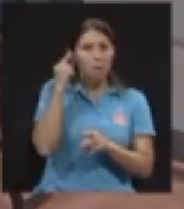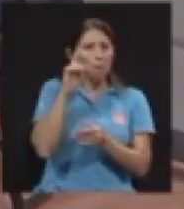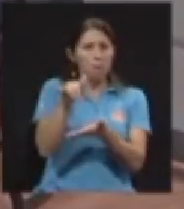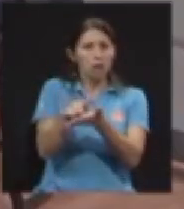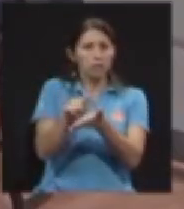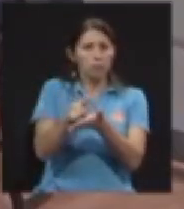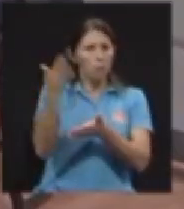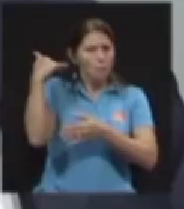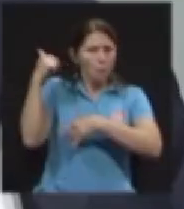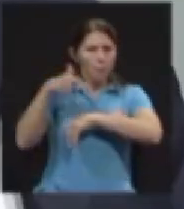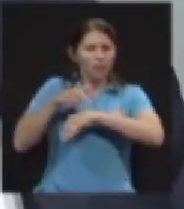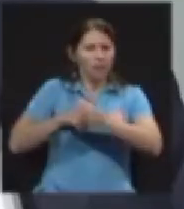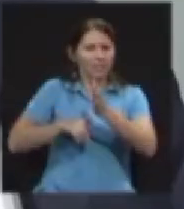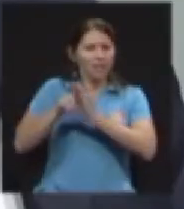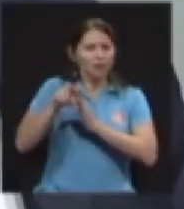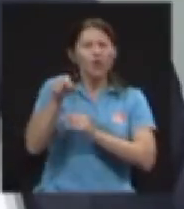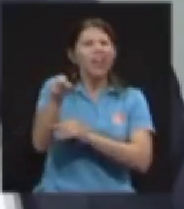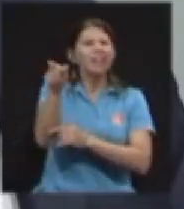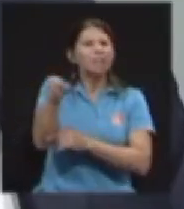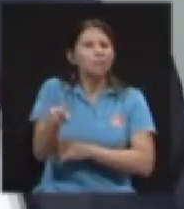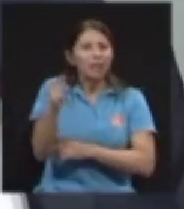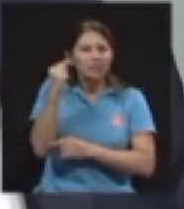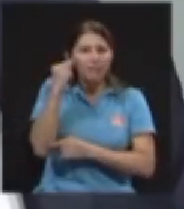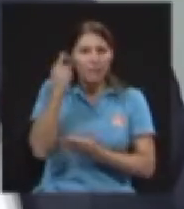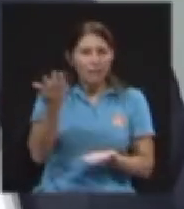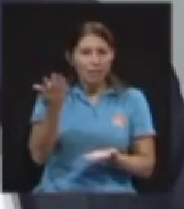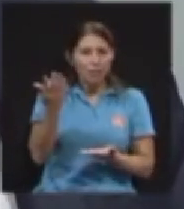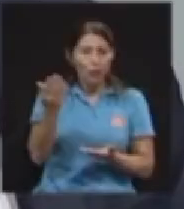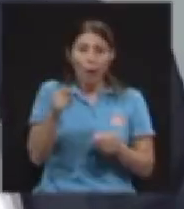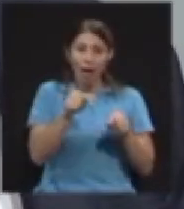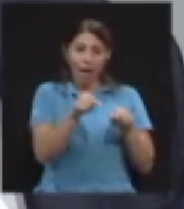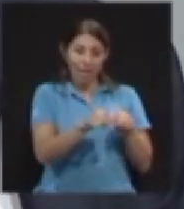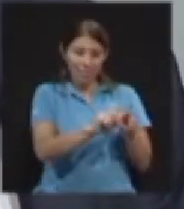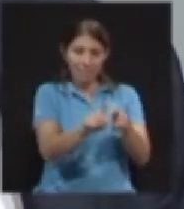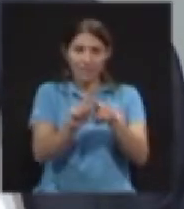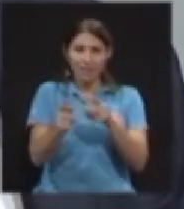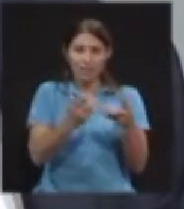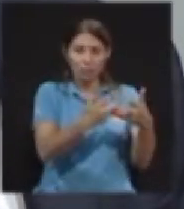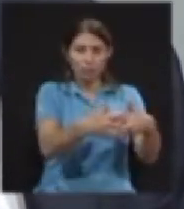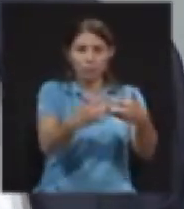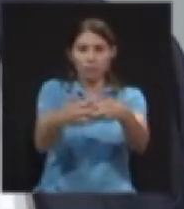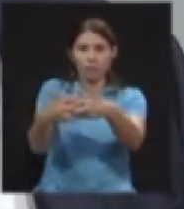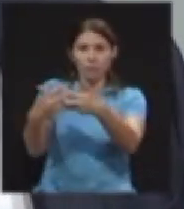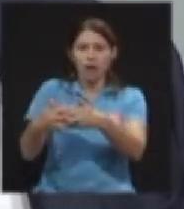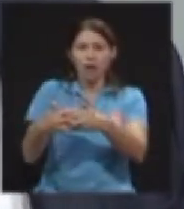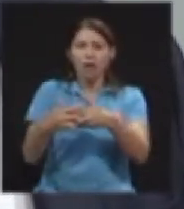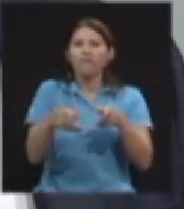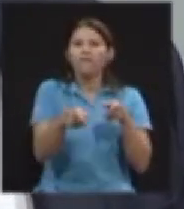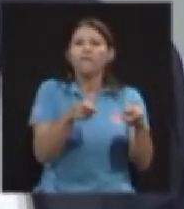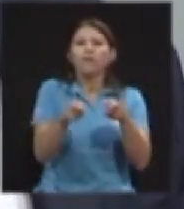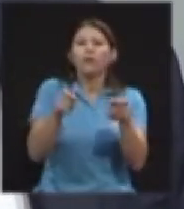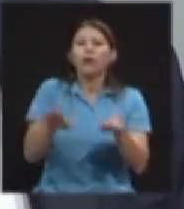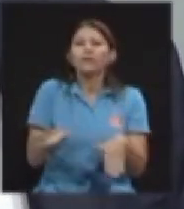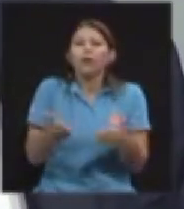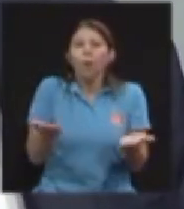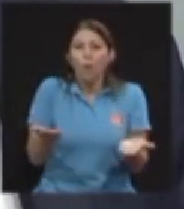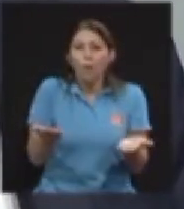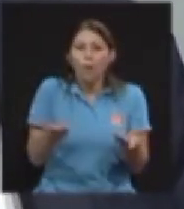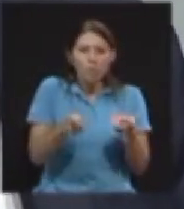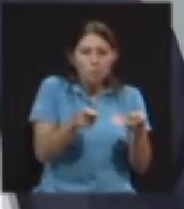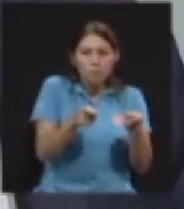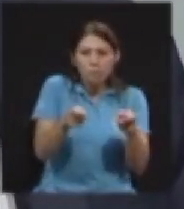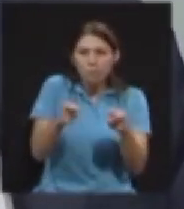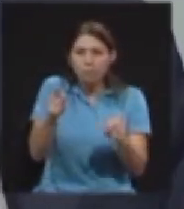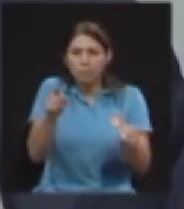bien pensando era la forma en la cual los mercados tenían que regularse para evitar que el consumidor tuviera o